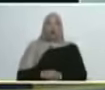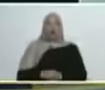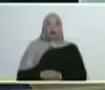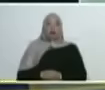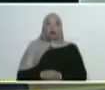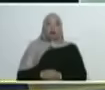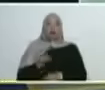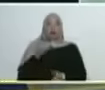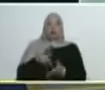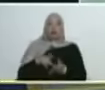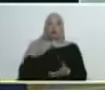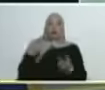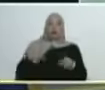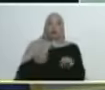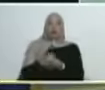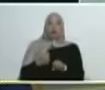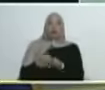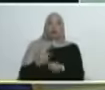sanciones.